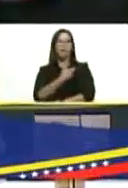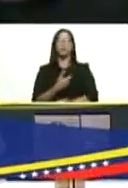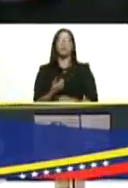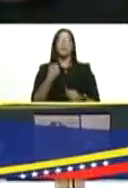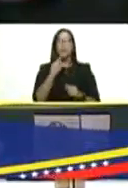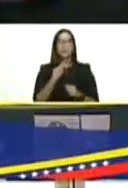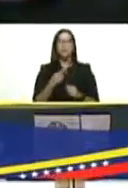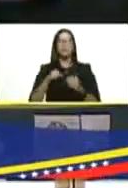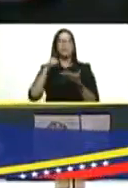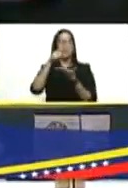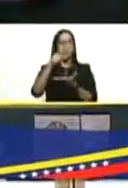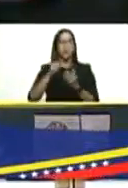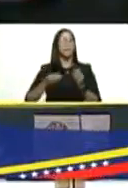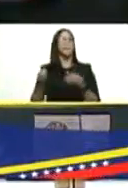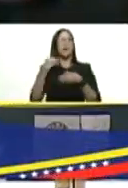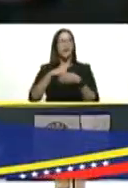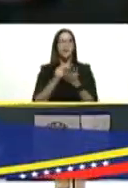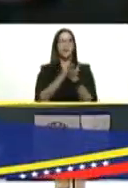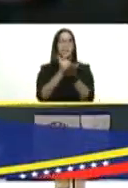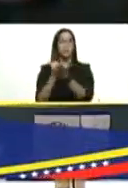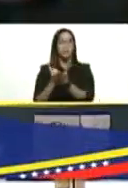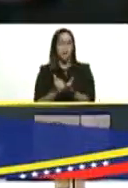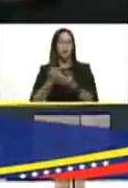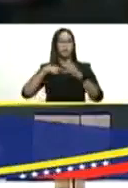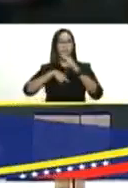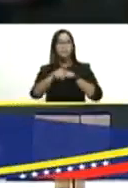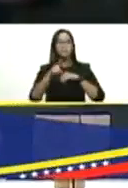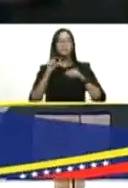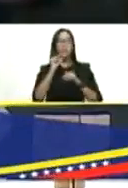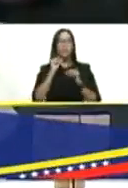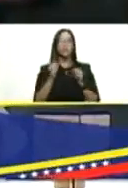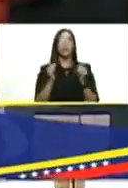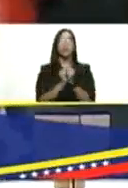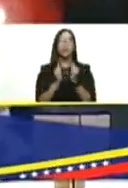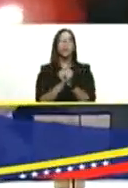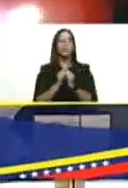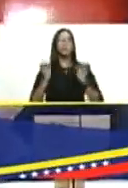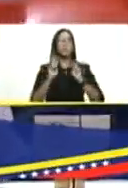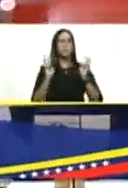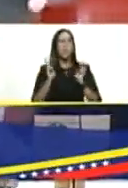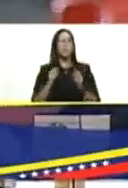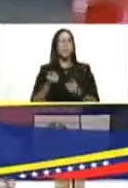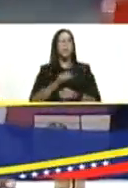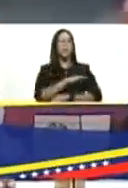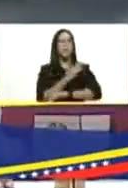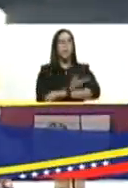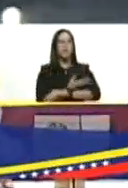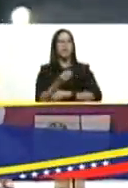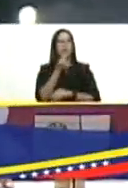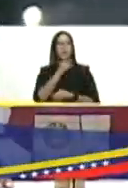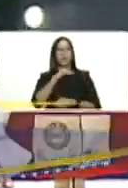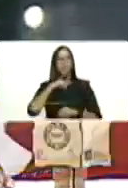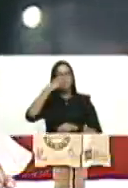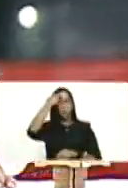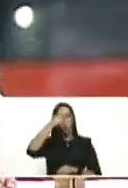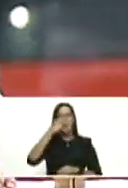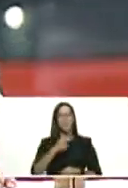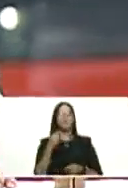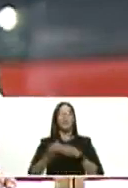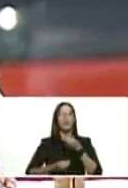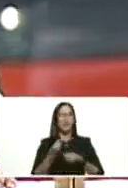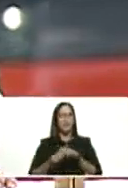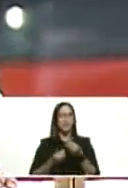CLAP, más allá de ayudarnos a atravesar un momento muy duro en un tema muy complejo que es la alimentación de nuestro pueblo, se ha